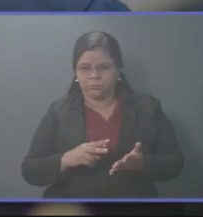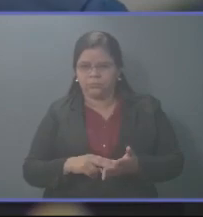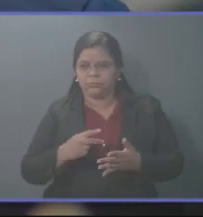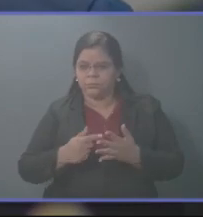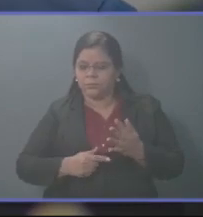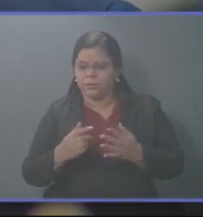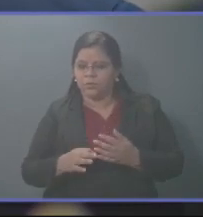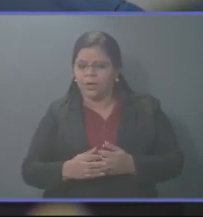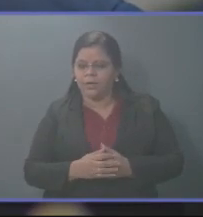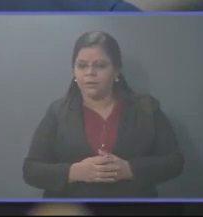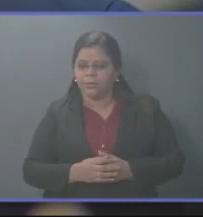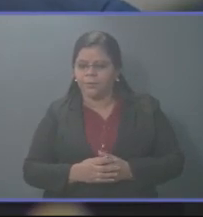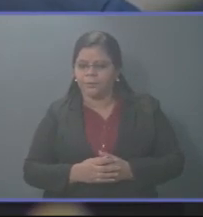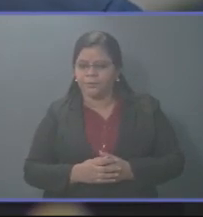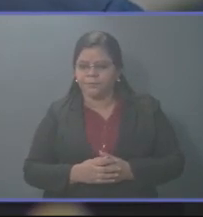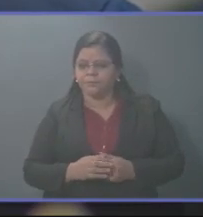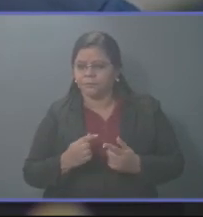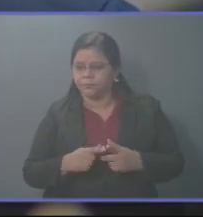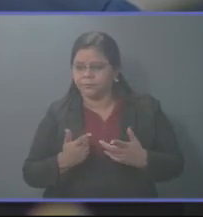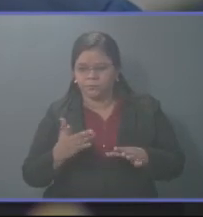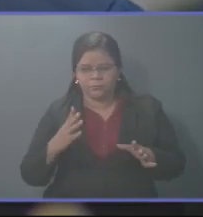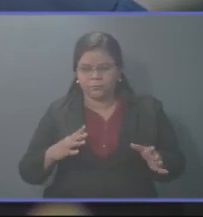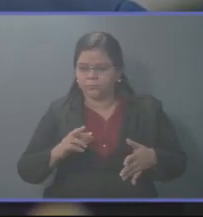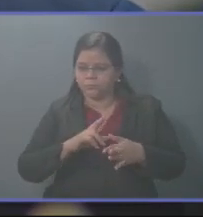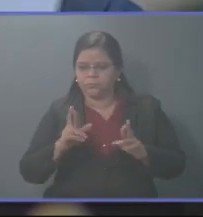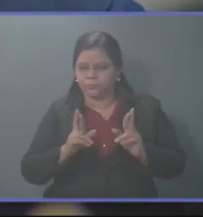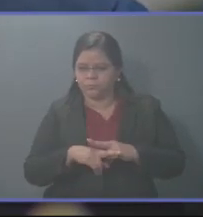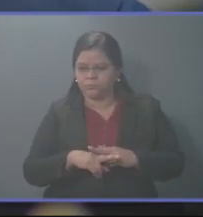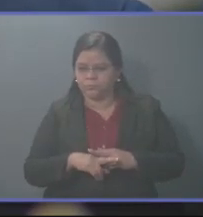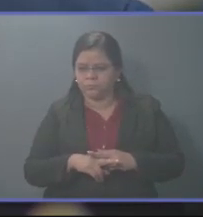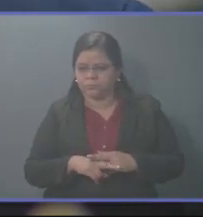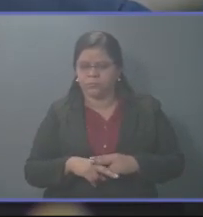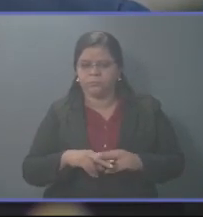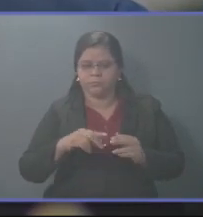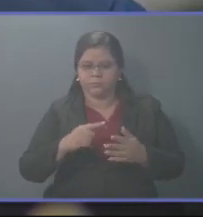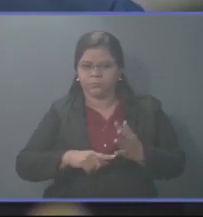Deporte. Leído las reformas en este dictamen, señora presidenta, en función